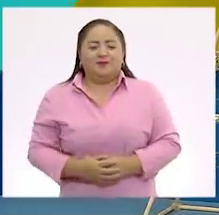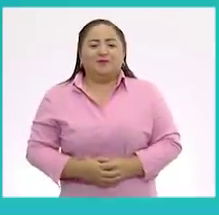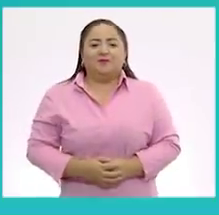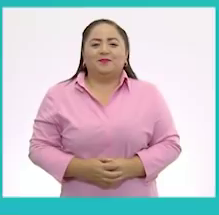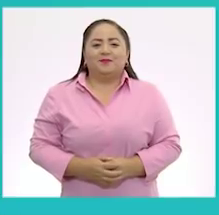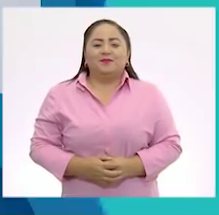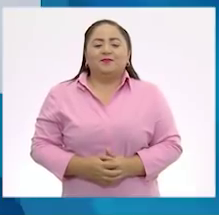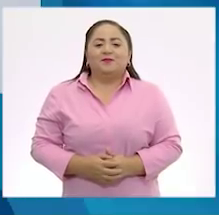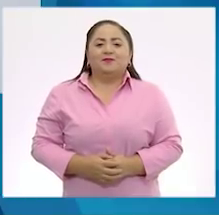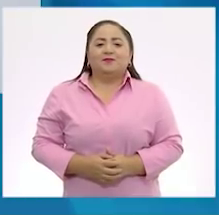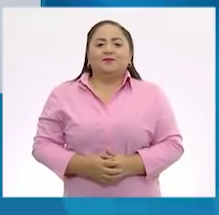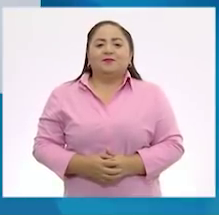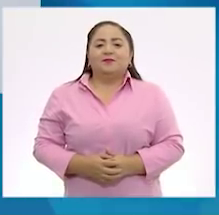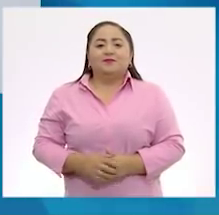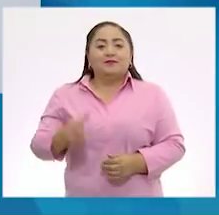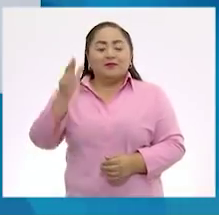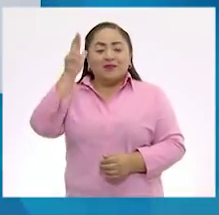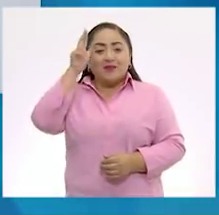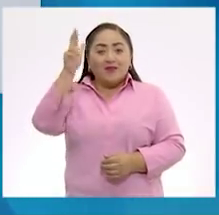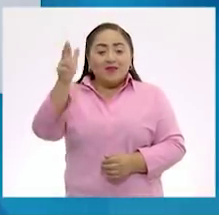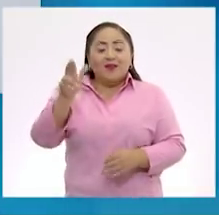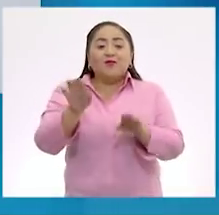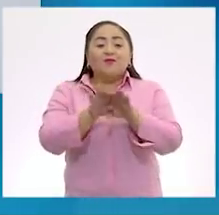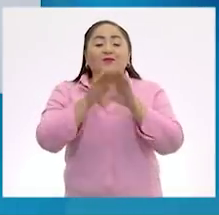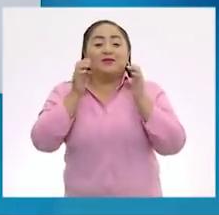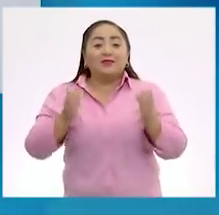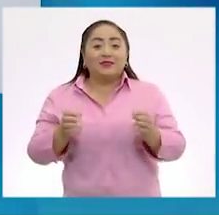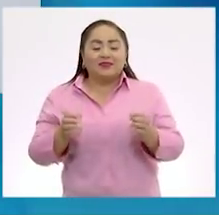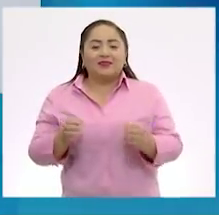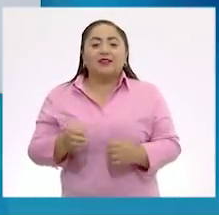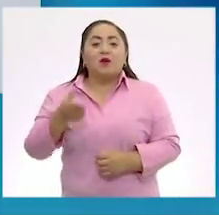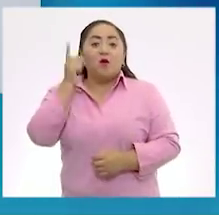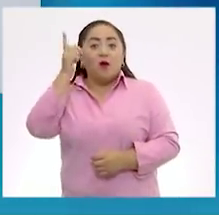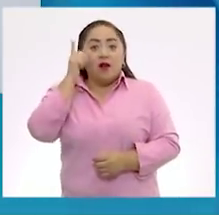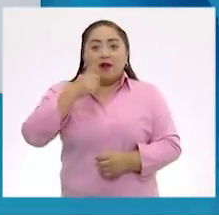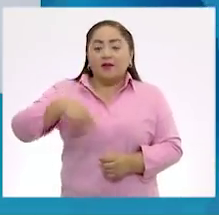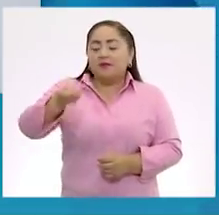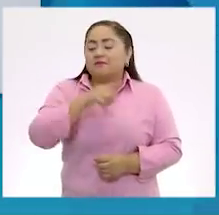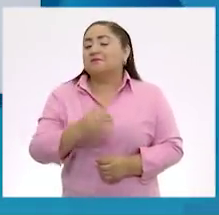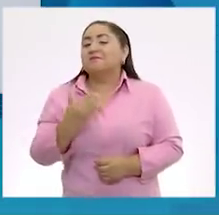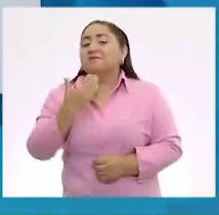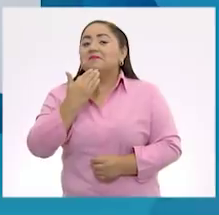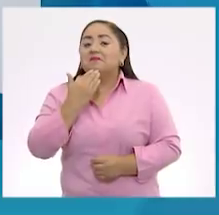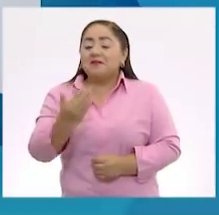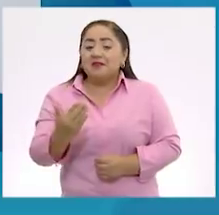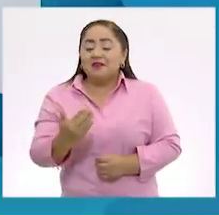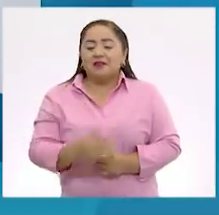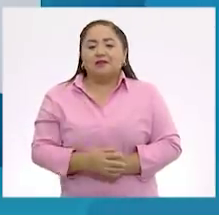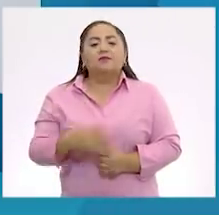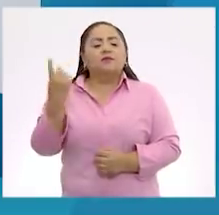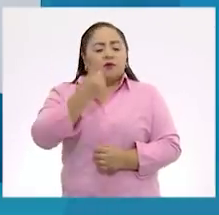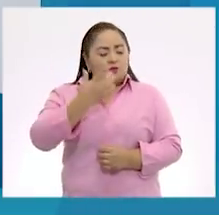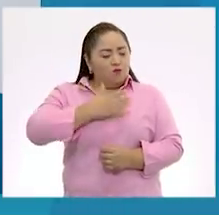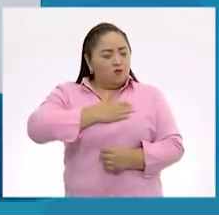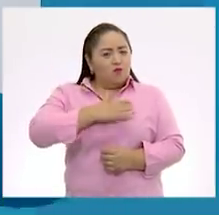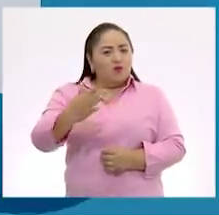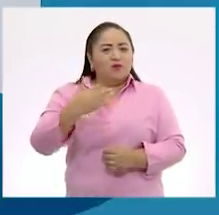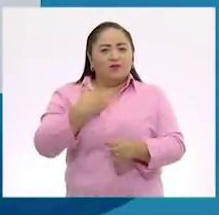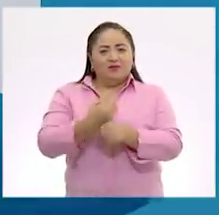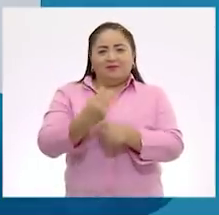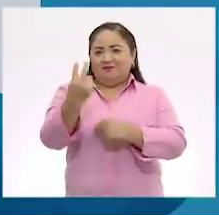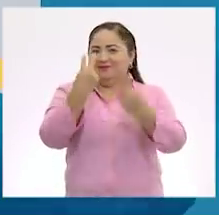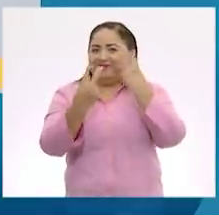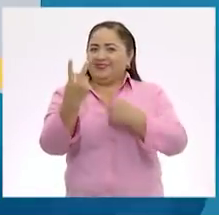Comenzamos. ¡Hola! ¿Cómo están? Espero que muy bien. ¡Qué bueno que salgo en la